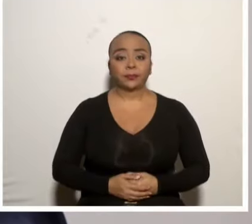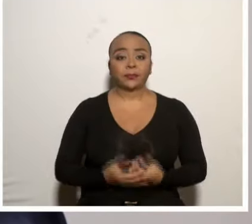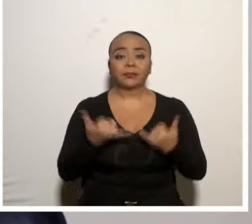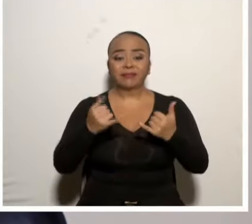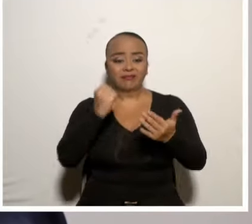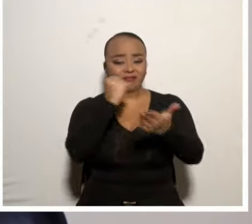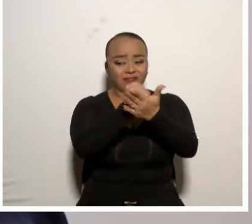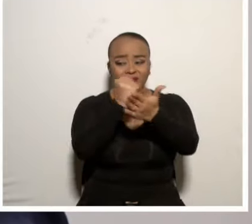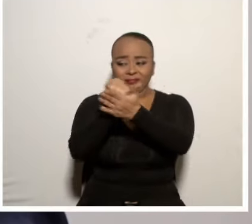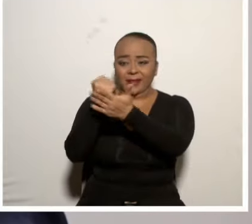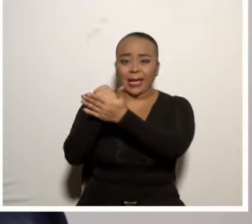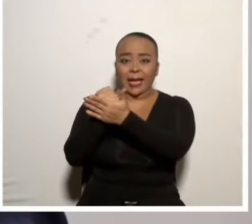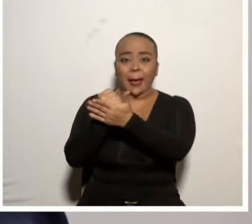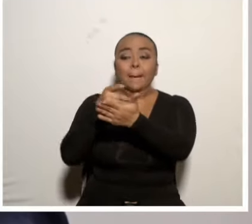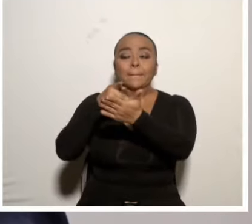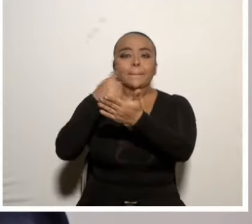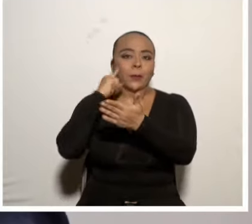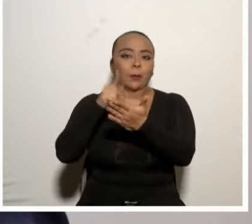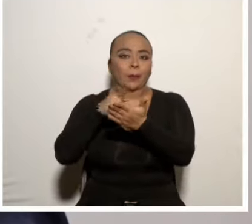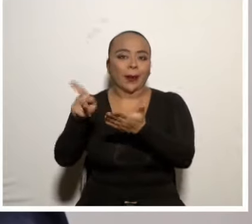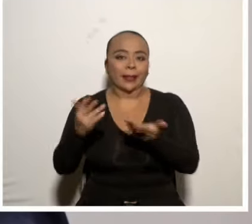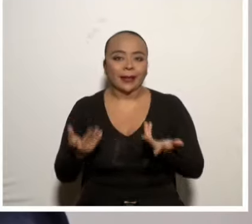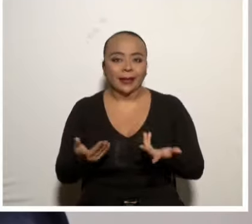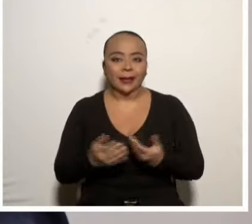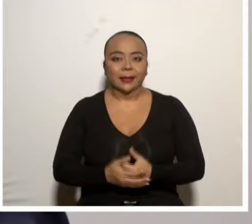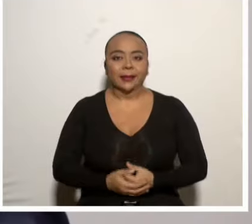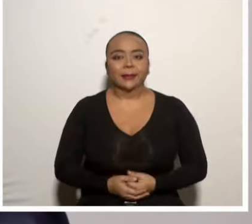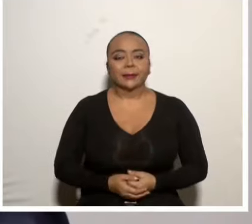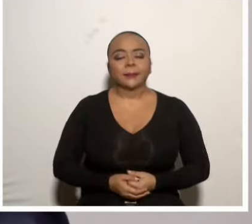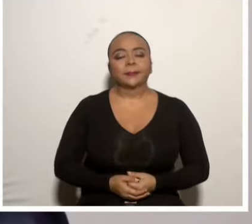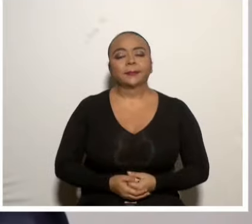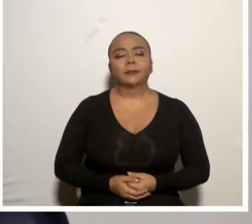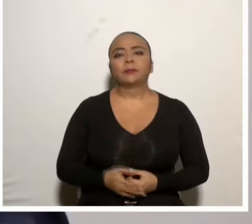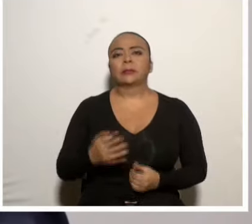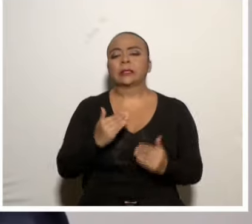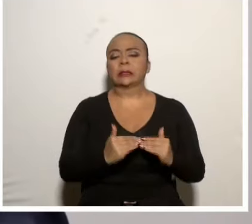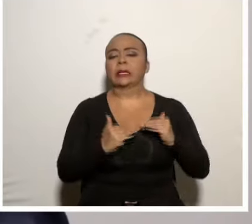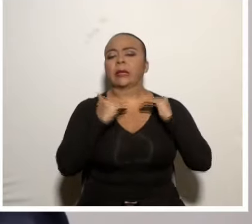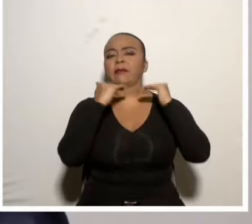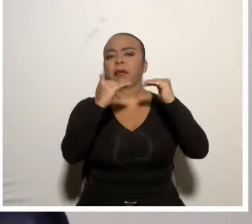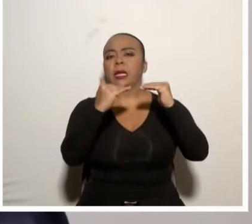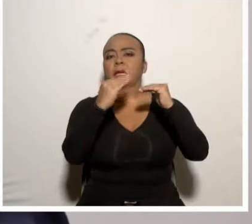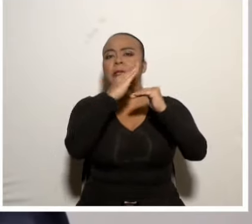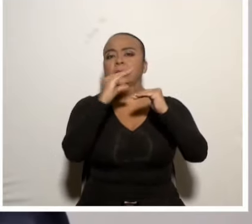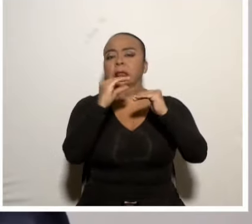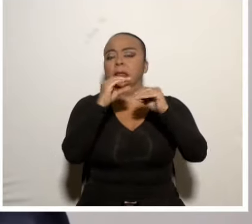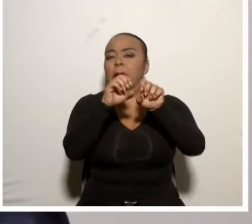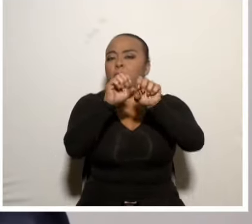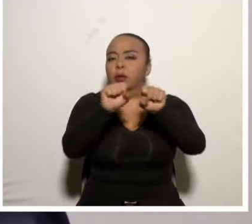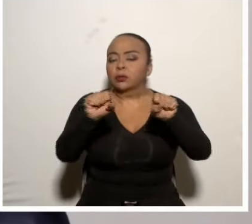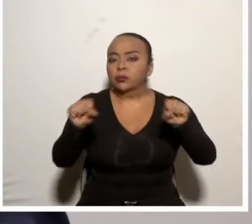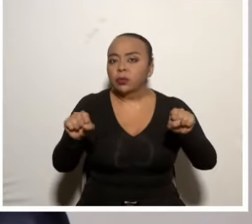en nuestras calles, ha llegado a unos niveles y ámbitos de corrupción